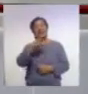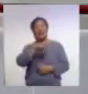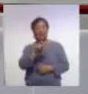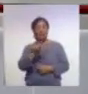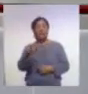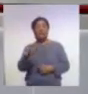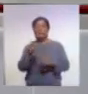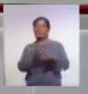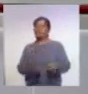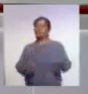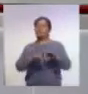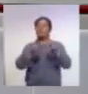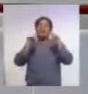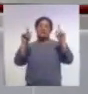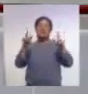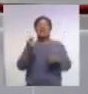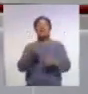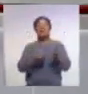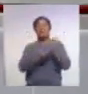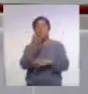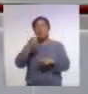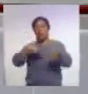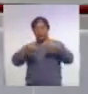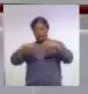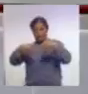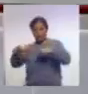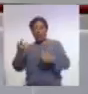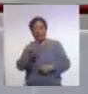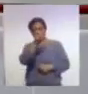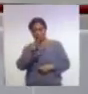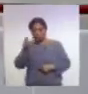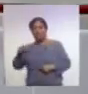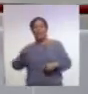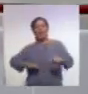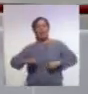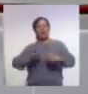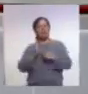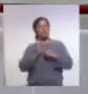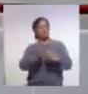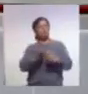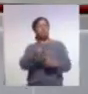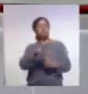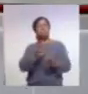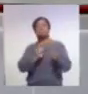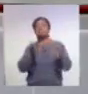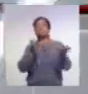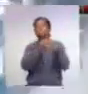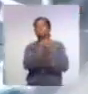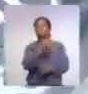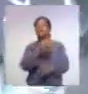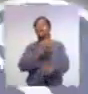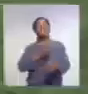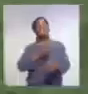en Tlaxcala para la formación de nuevos talentos en el fútbol, y que le presentamos sus actividades, sobre todo porque llegaron a la fase final.